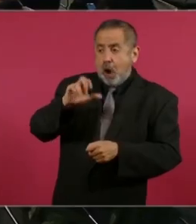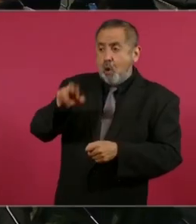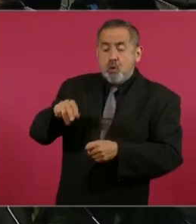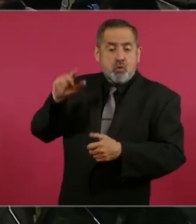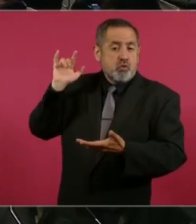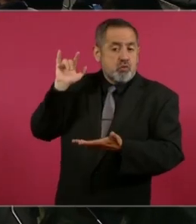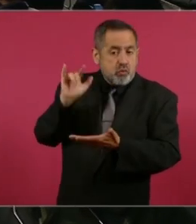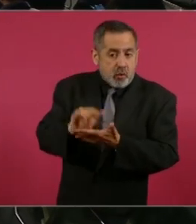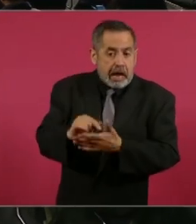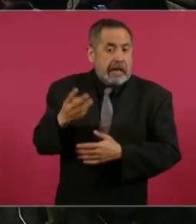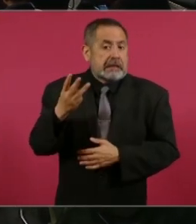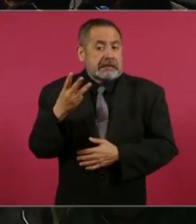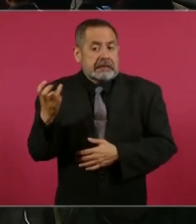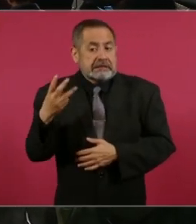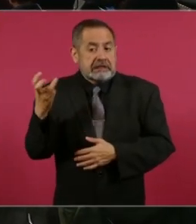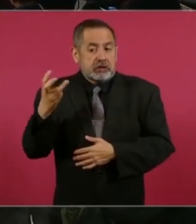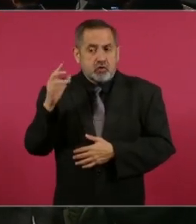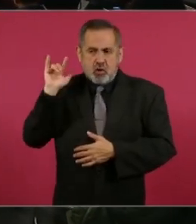300